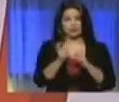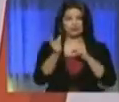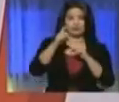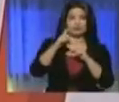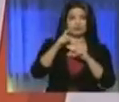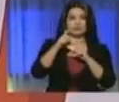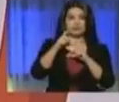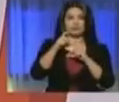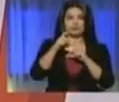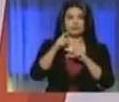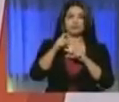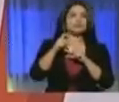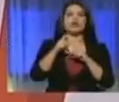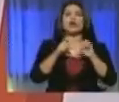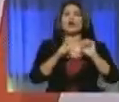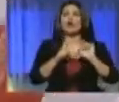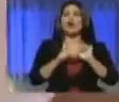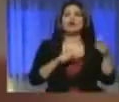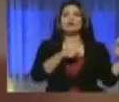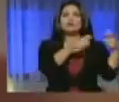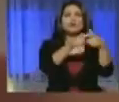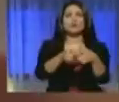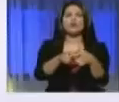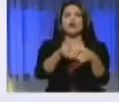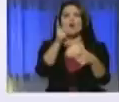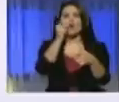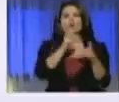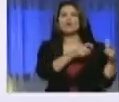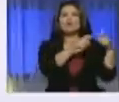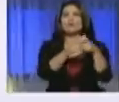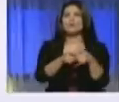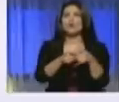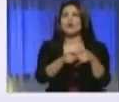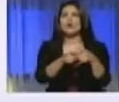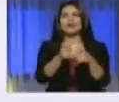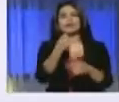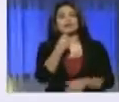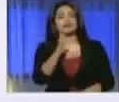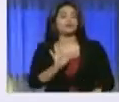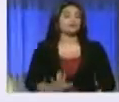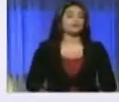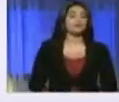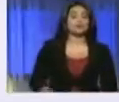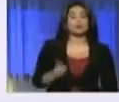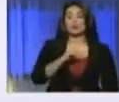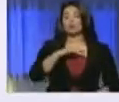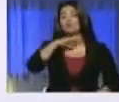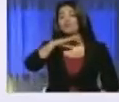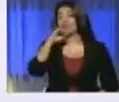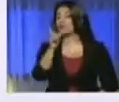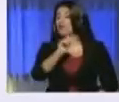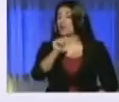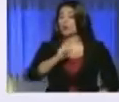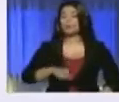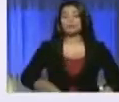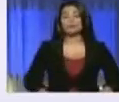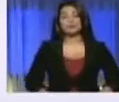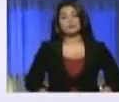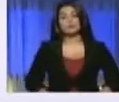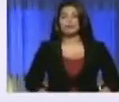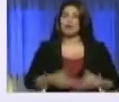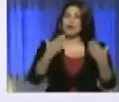salió la demagógica Fede Cámara a decirme, eso no alcanza, y ahora que le meto un aumento